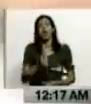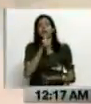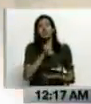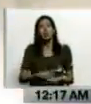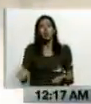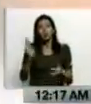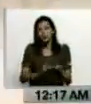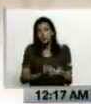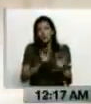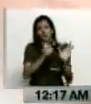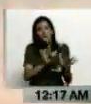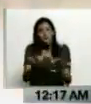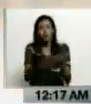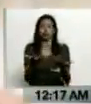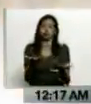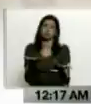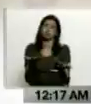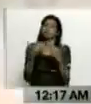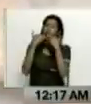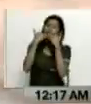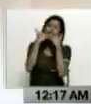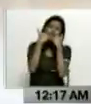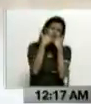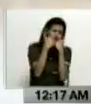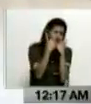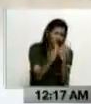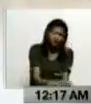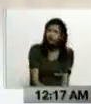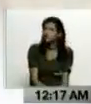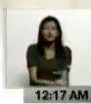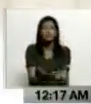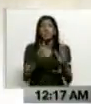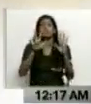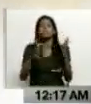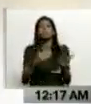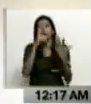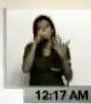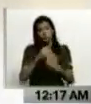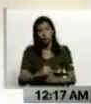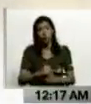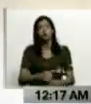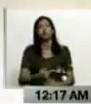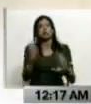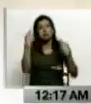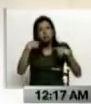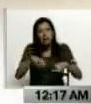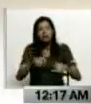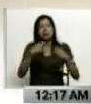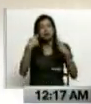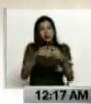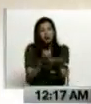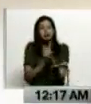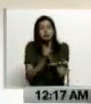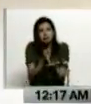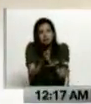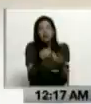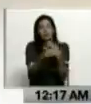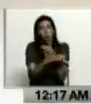a quién hay que volver a convencer la inutilidad de 18 años de práctica